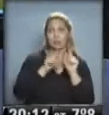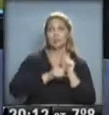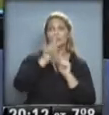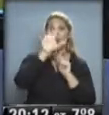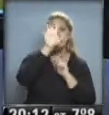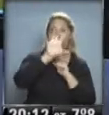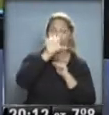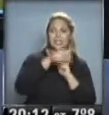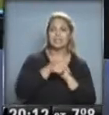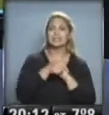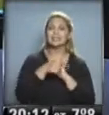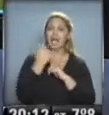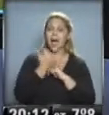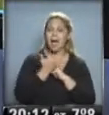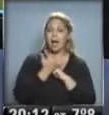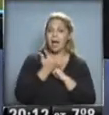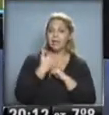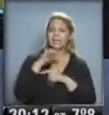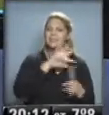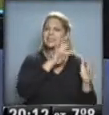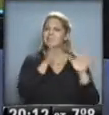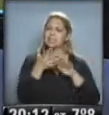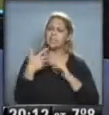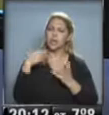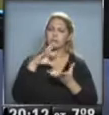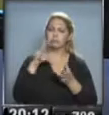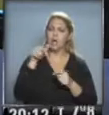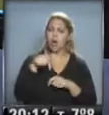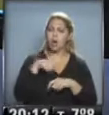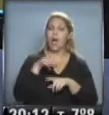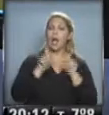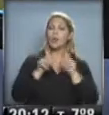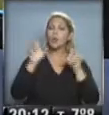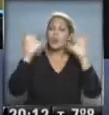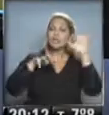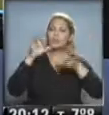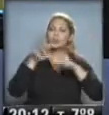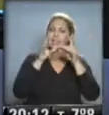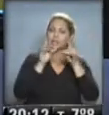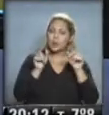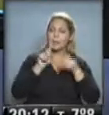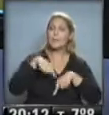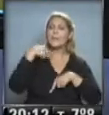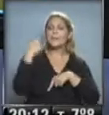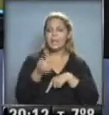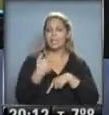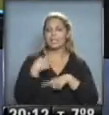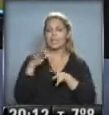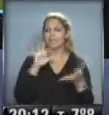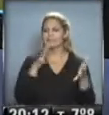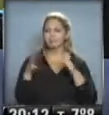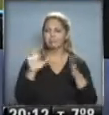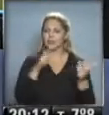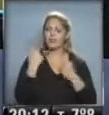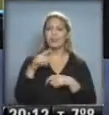Sobre el noroeste argentino, allí continuará el cielo cubierto. En estos momentos se están registrando algunas lloviznas aisladas. Mañana seguirá el tiempo inestable, pero